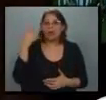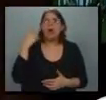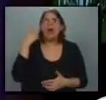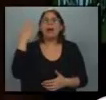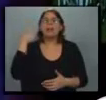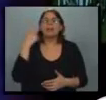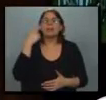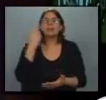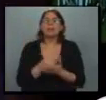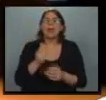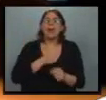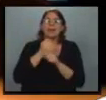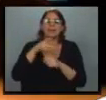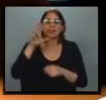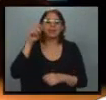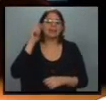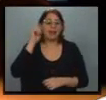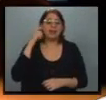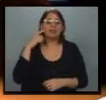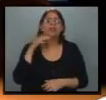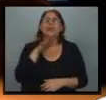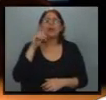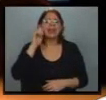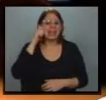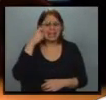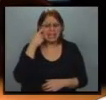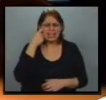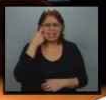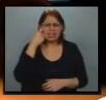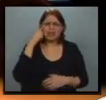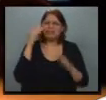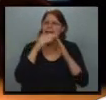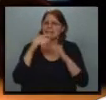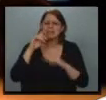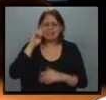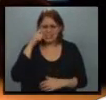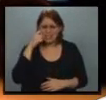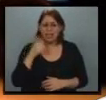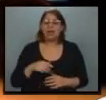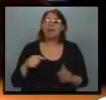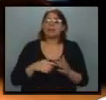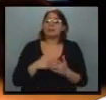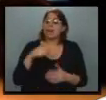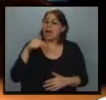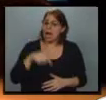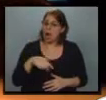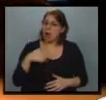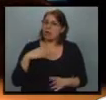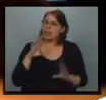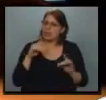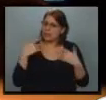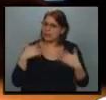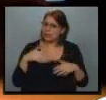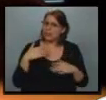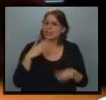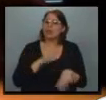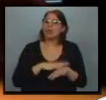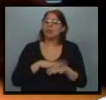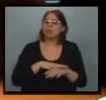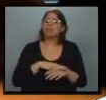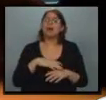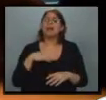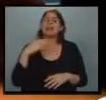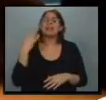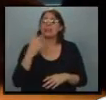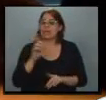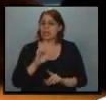Vicente López. Y es una zona muy linda. Son muy lindos chalets, muy lindas casas. Pero ahora se ha complicado con la inseguridad. Sí, yo también viví